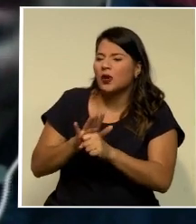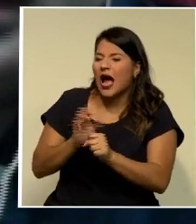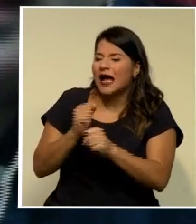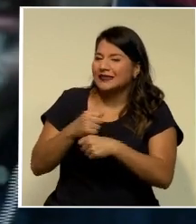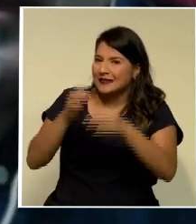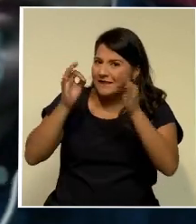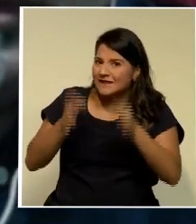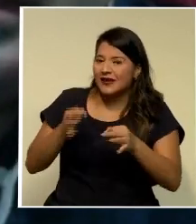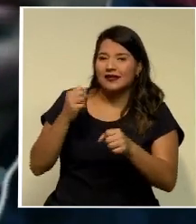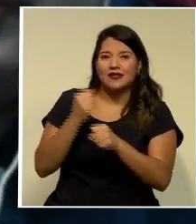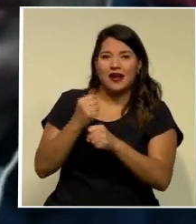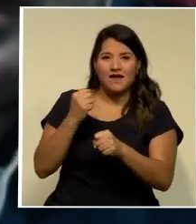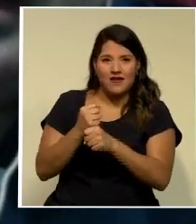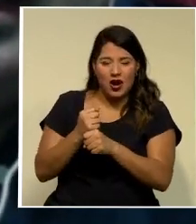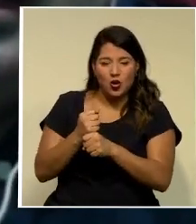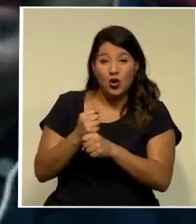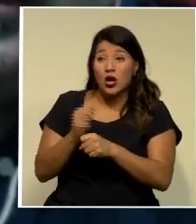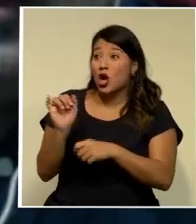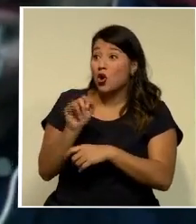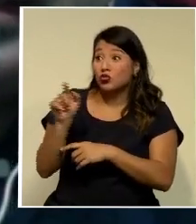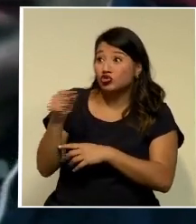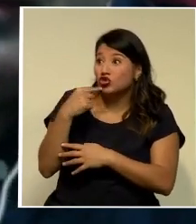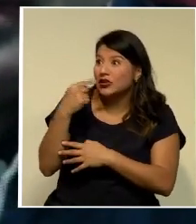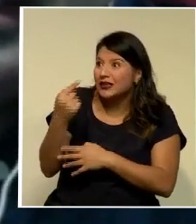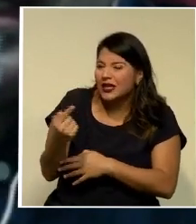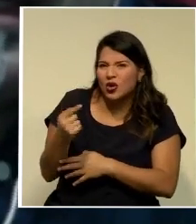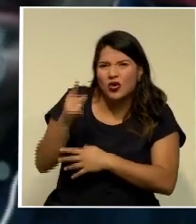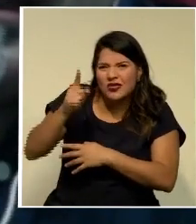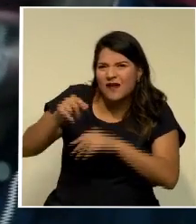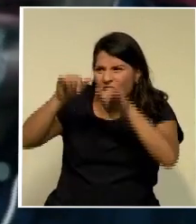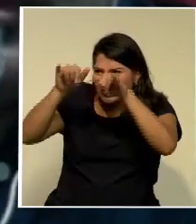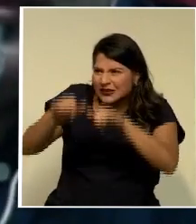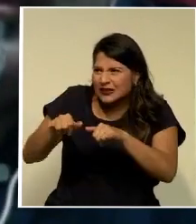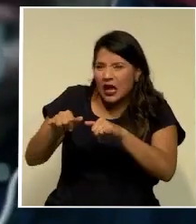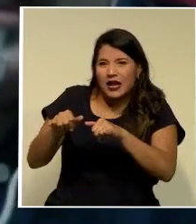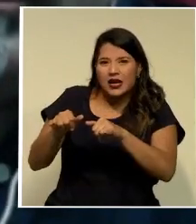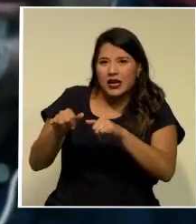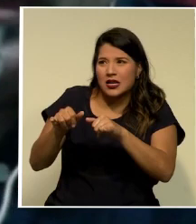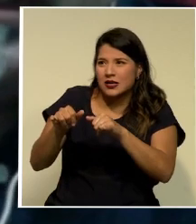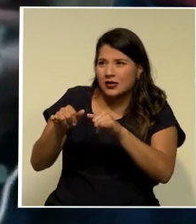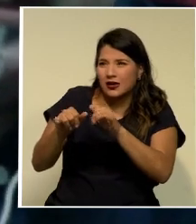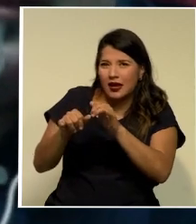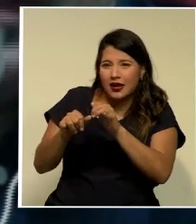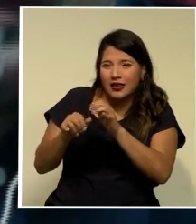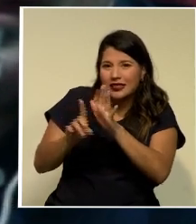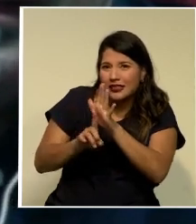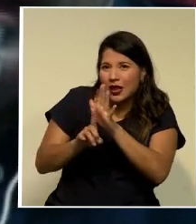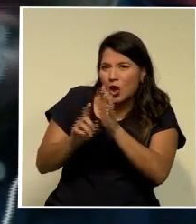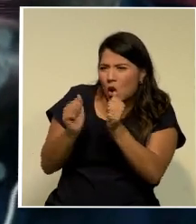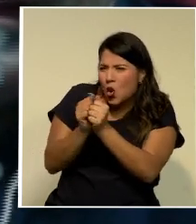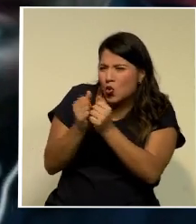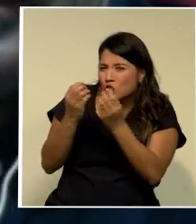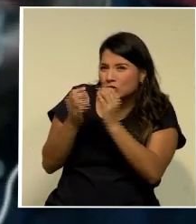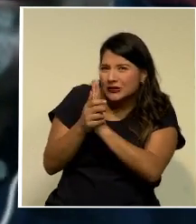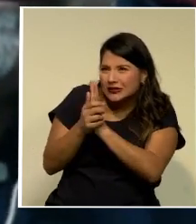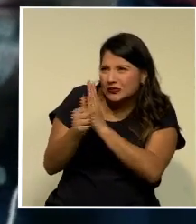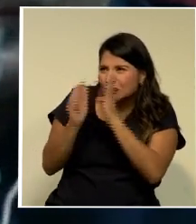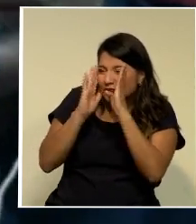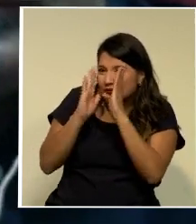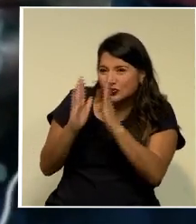y estar, como dices tú, con la sensibilidad a un altísimo nivel.